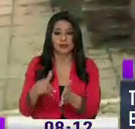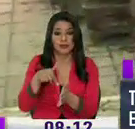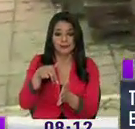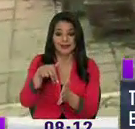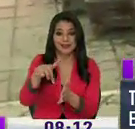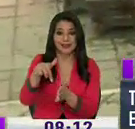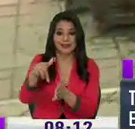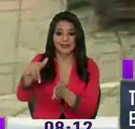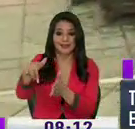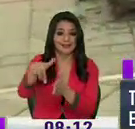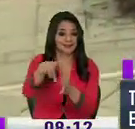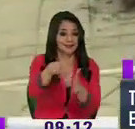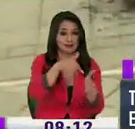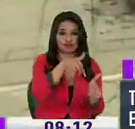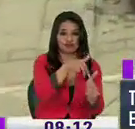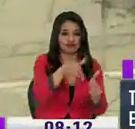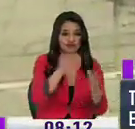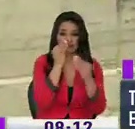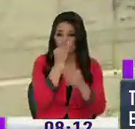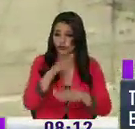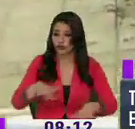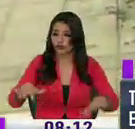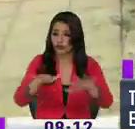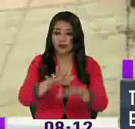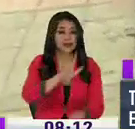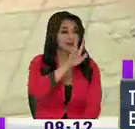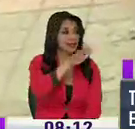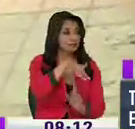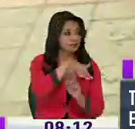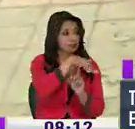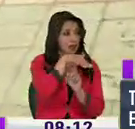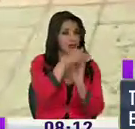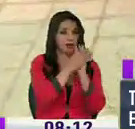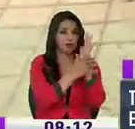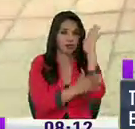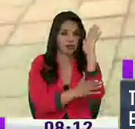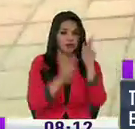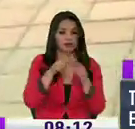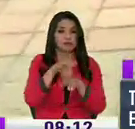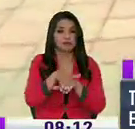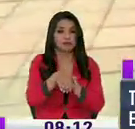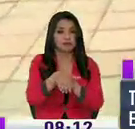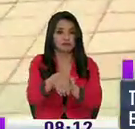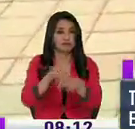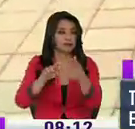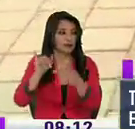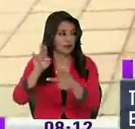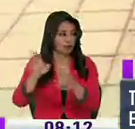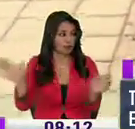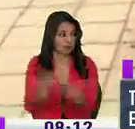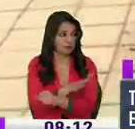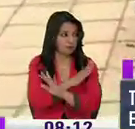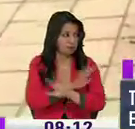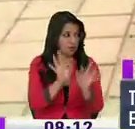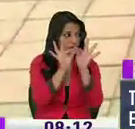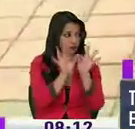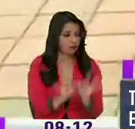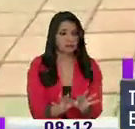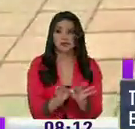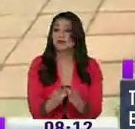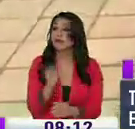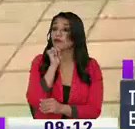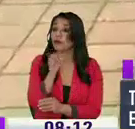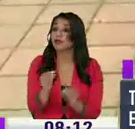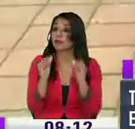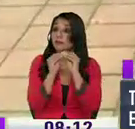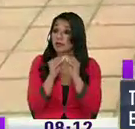eso terminaríamos ya la recuperación de los tres parques, ¿no? El Arbolito, El Ejido y la Alameda. ¿Les queda algo más por recuperar en cuanto al